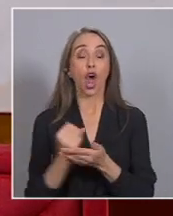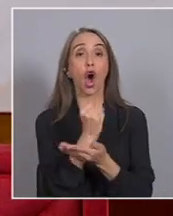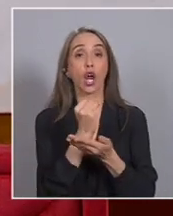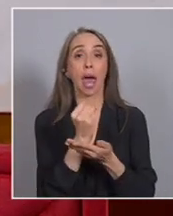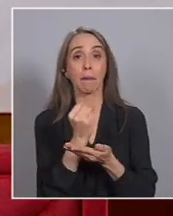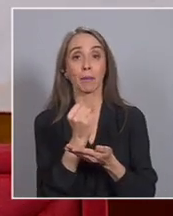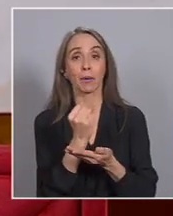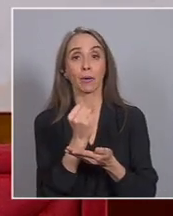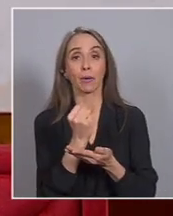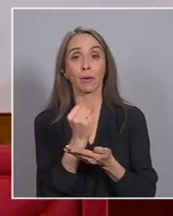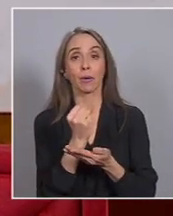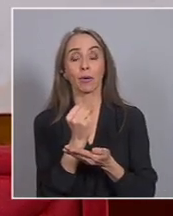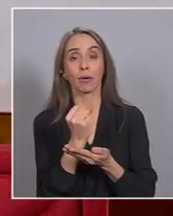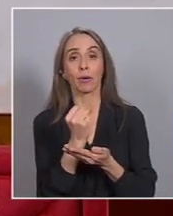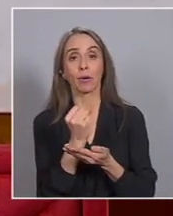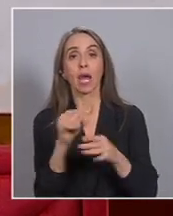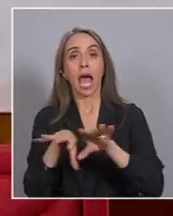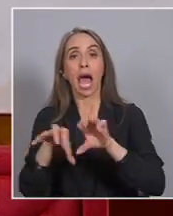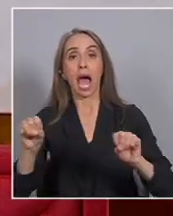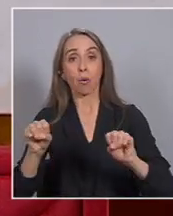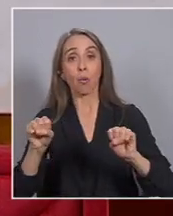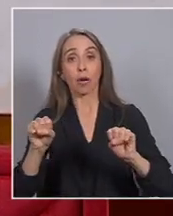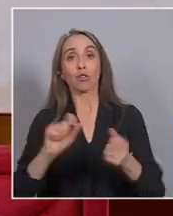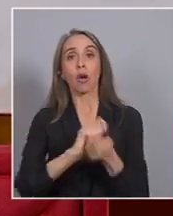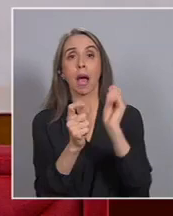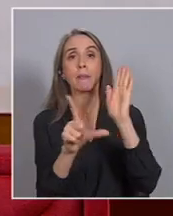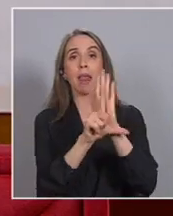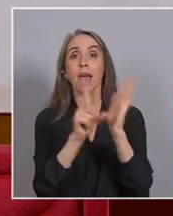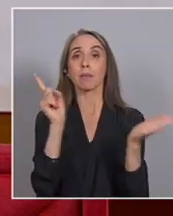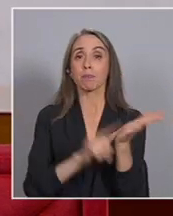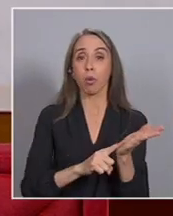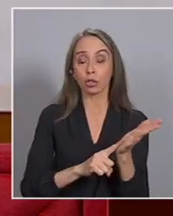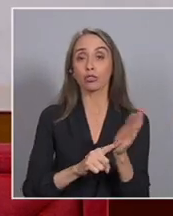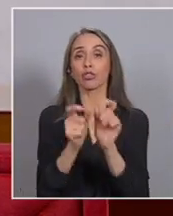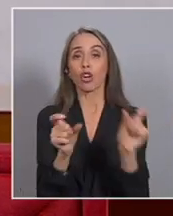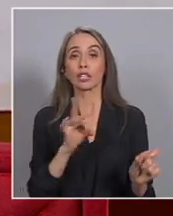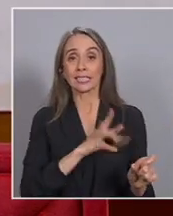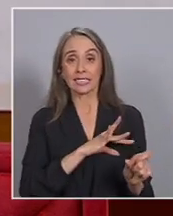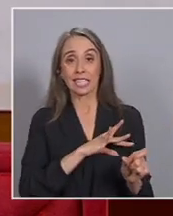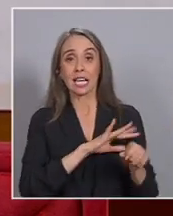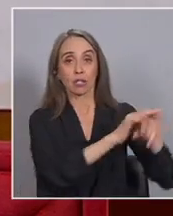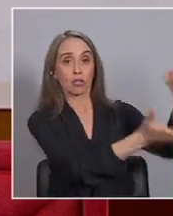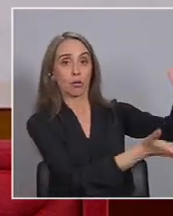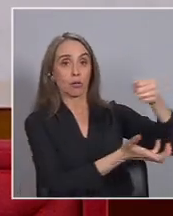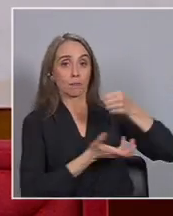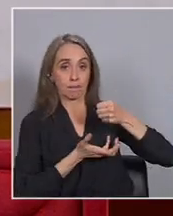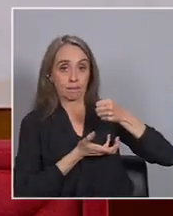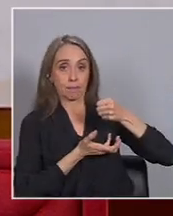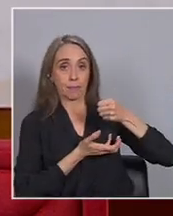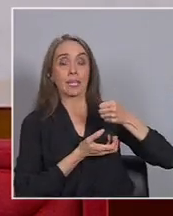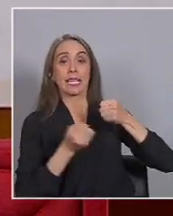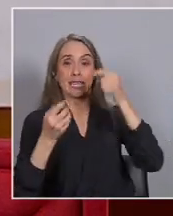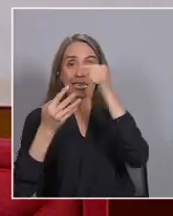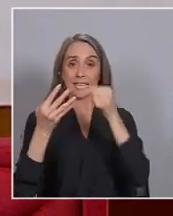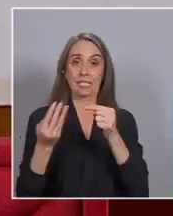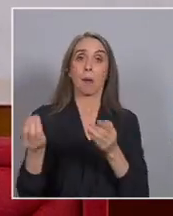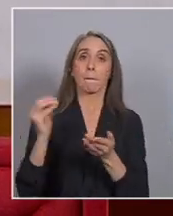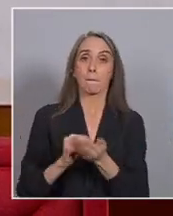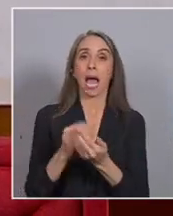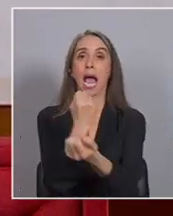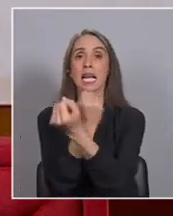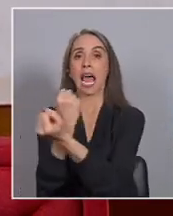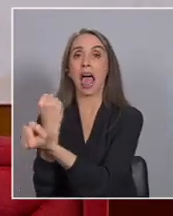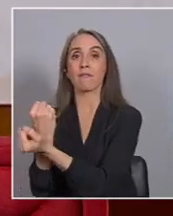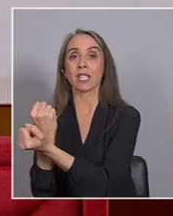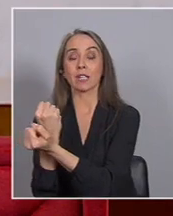alcanzar un pacto tributario, los chilenos contarán a través de estas medidas con más policías que